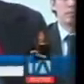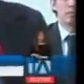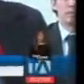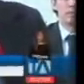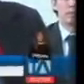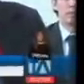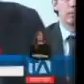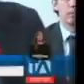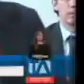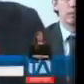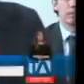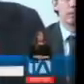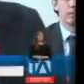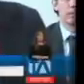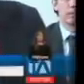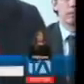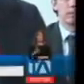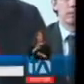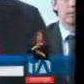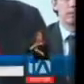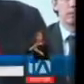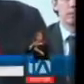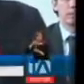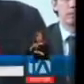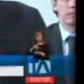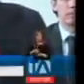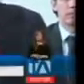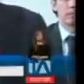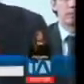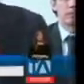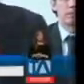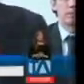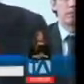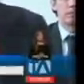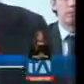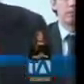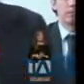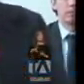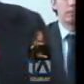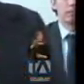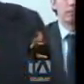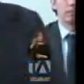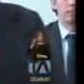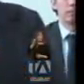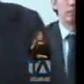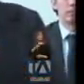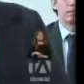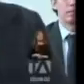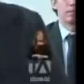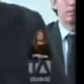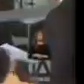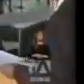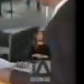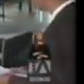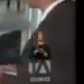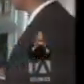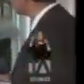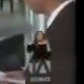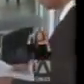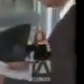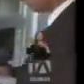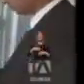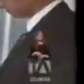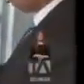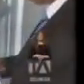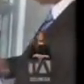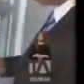tenían que cumplir ciertas consignas. En este caso, usted sabe, el caso 30 de septiembre fue un caso netamente político. Esta es una de